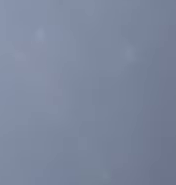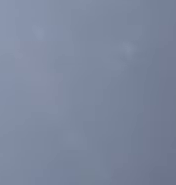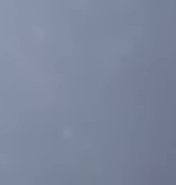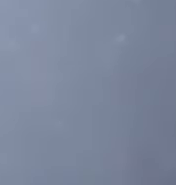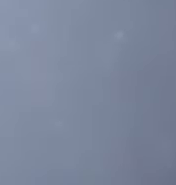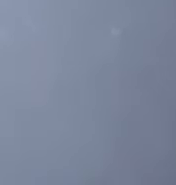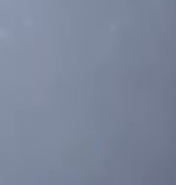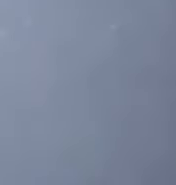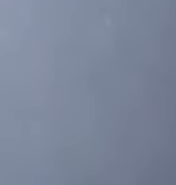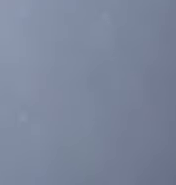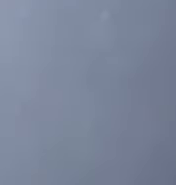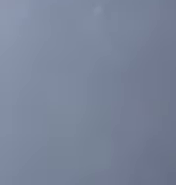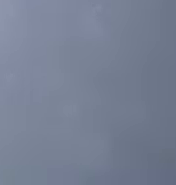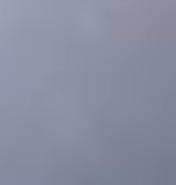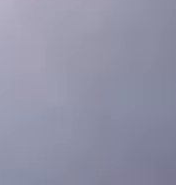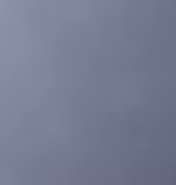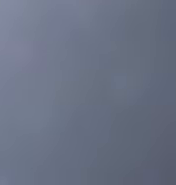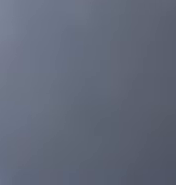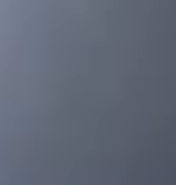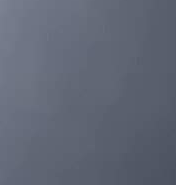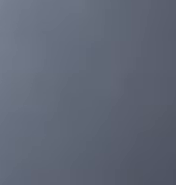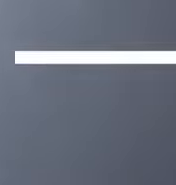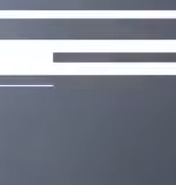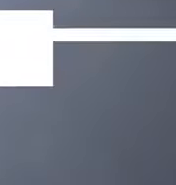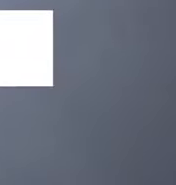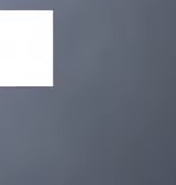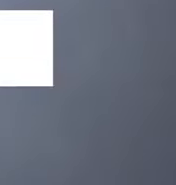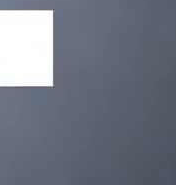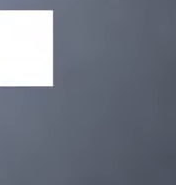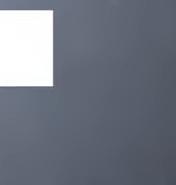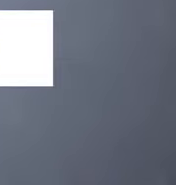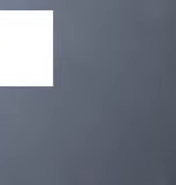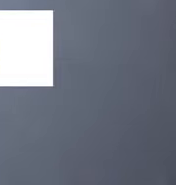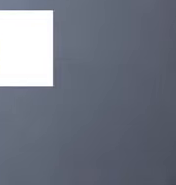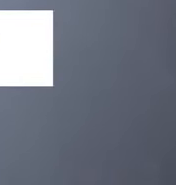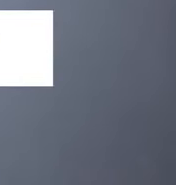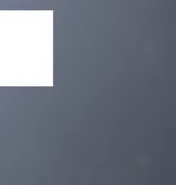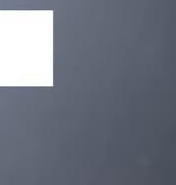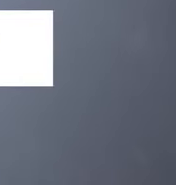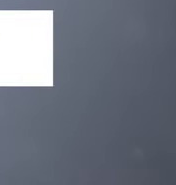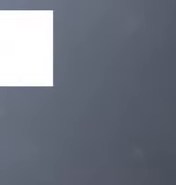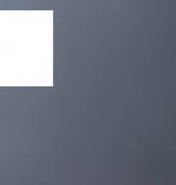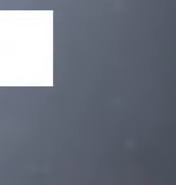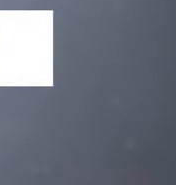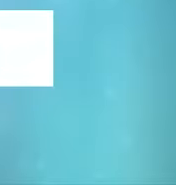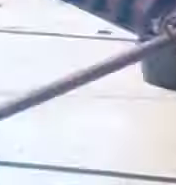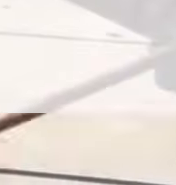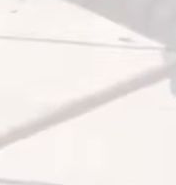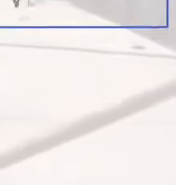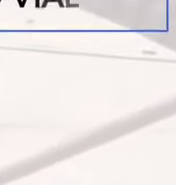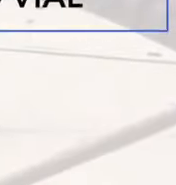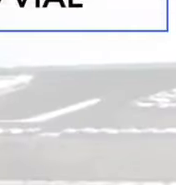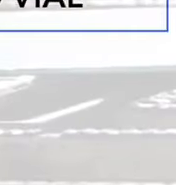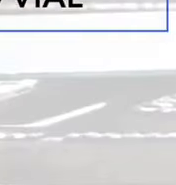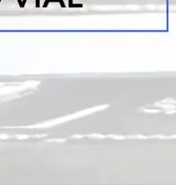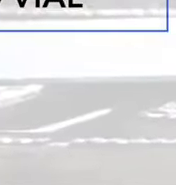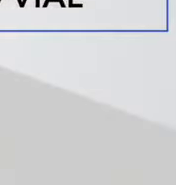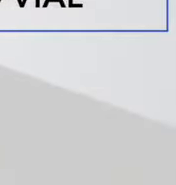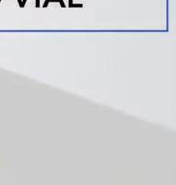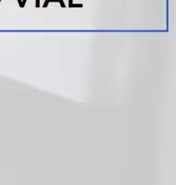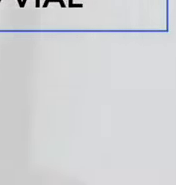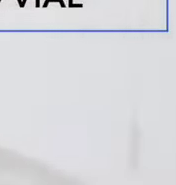Voto Costa Rica 2022, un evento organizado por el Colegio Federado de Ingenieros y de Arquitectos de Costa Rica. Los